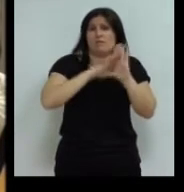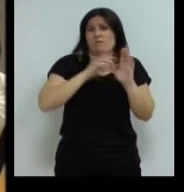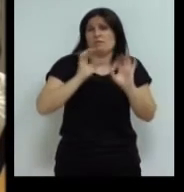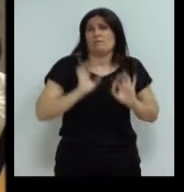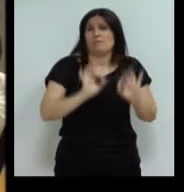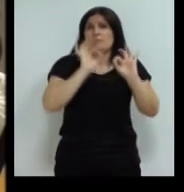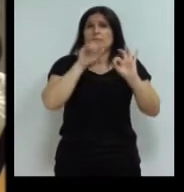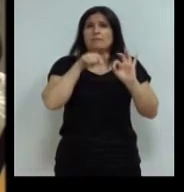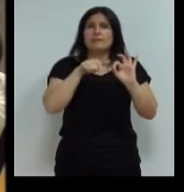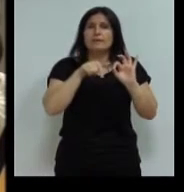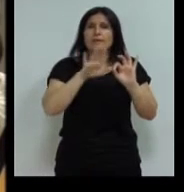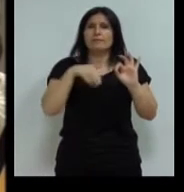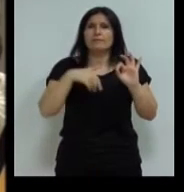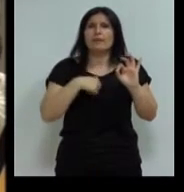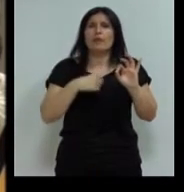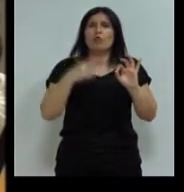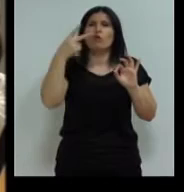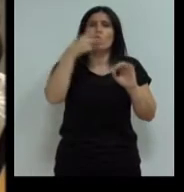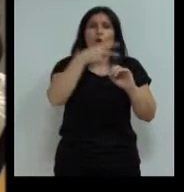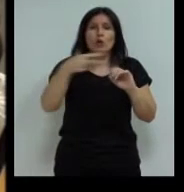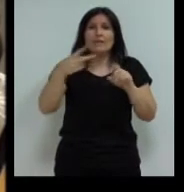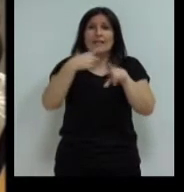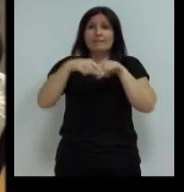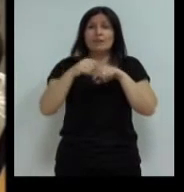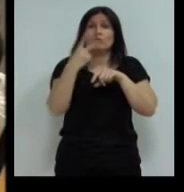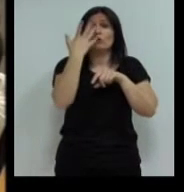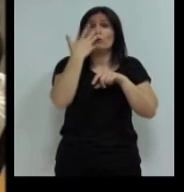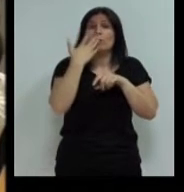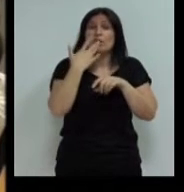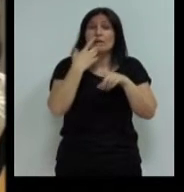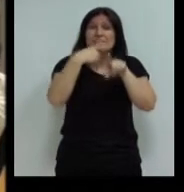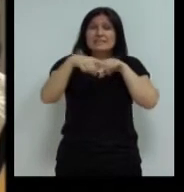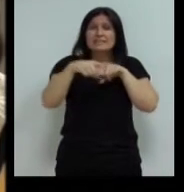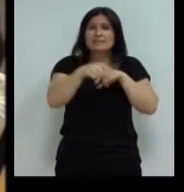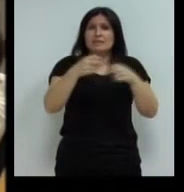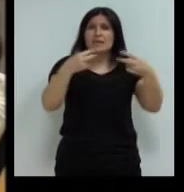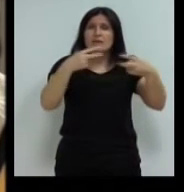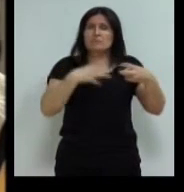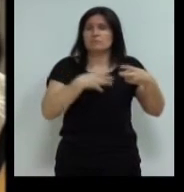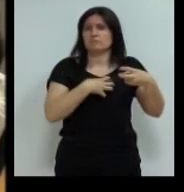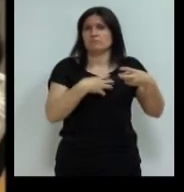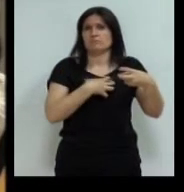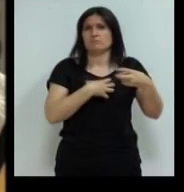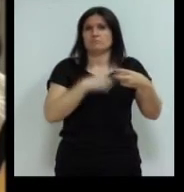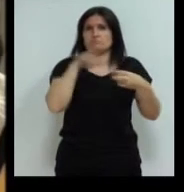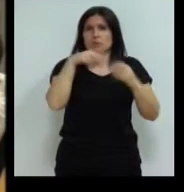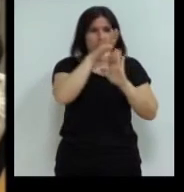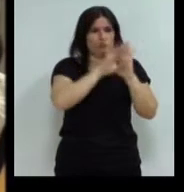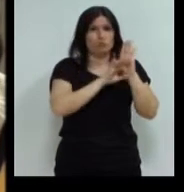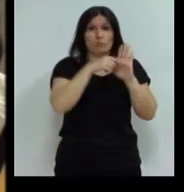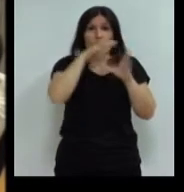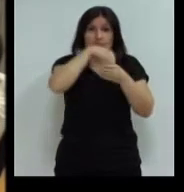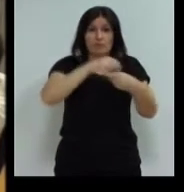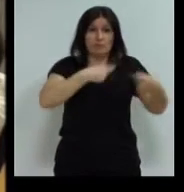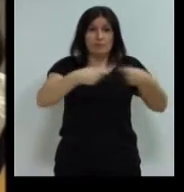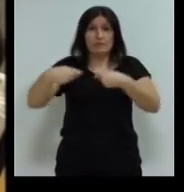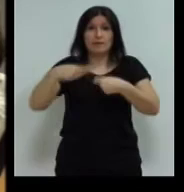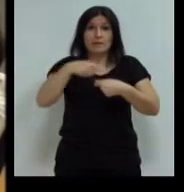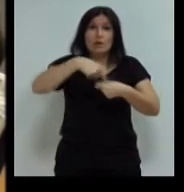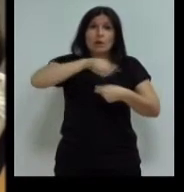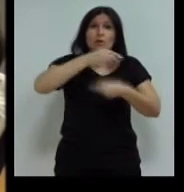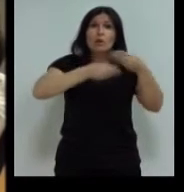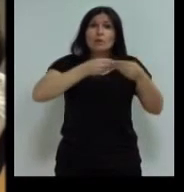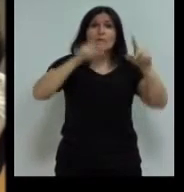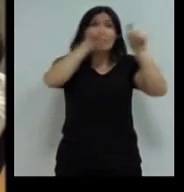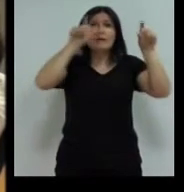ni siquiera subtitular en 2 líneas distintas de 2 colores distintos. Y son software que están en el mercado y los están utilizando todas